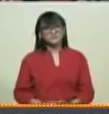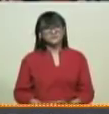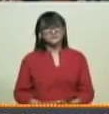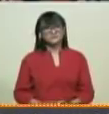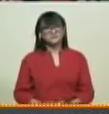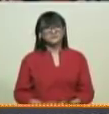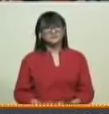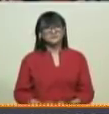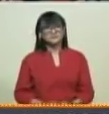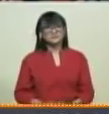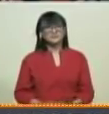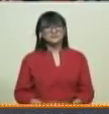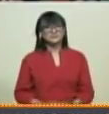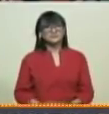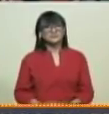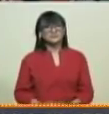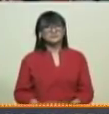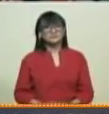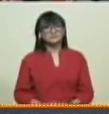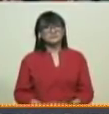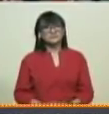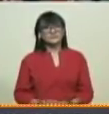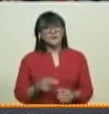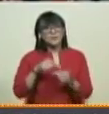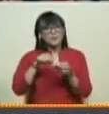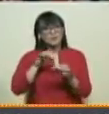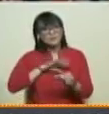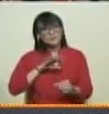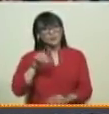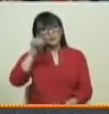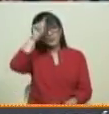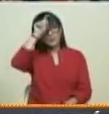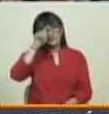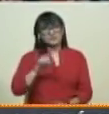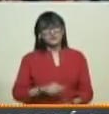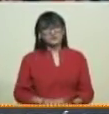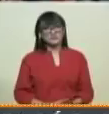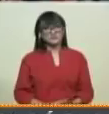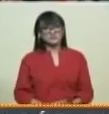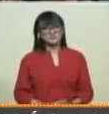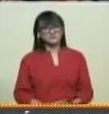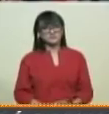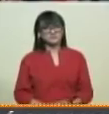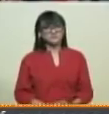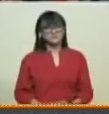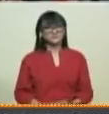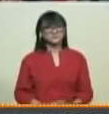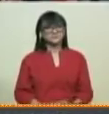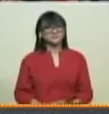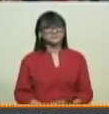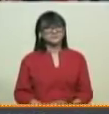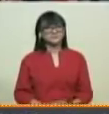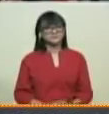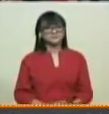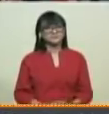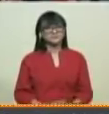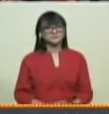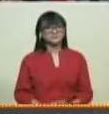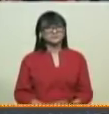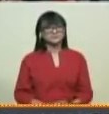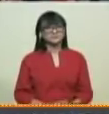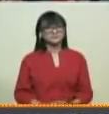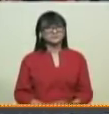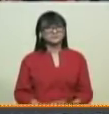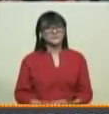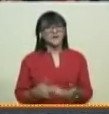para banano cristóbal y manda yo también directamente en el puerto que estoy de panamá